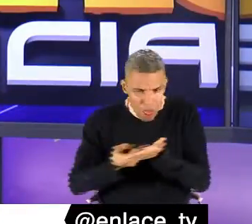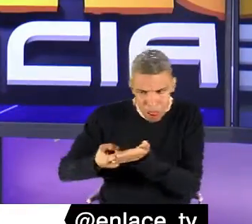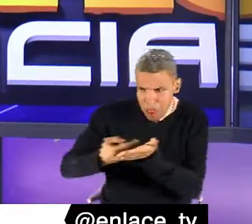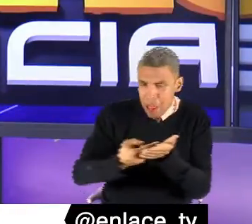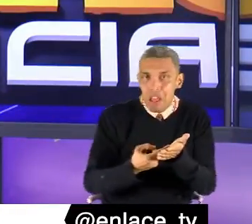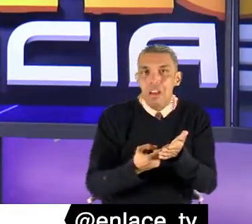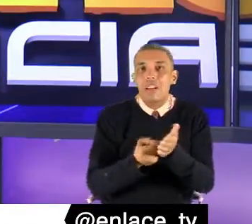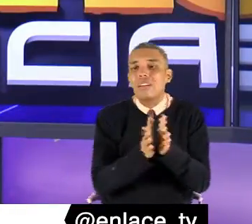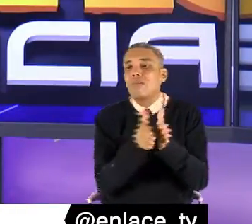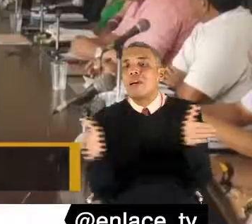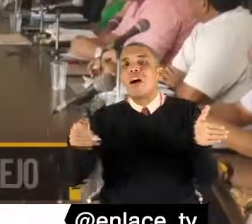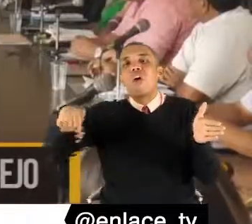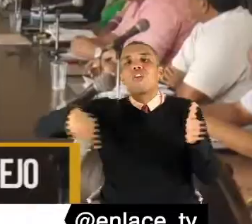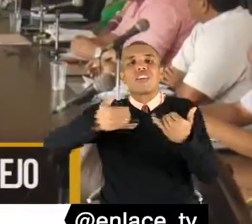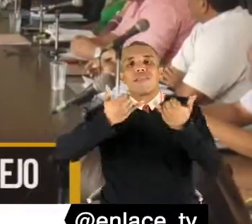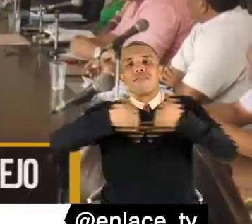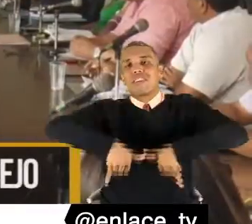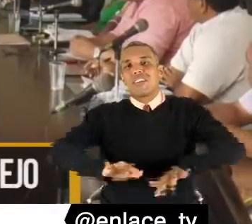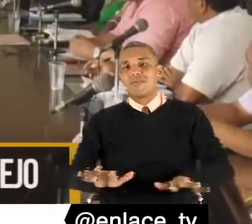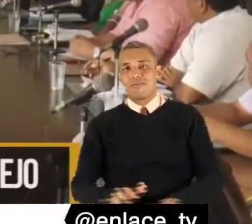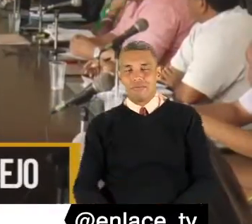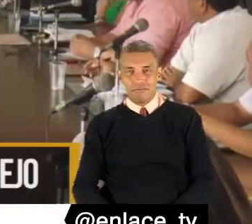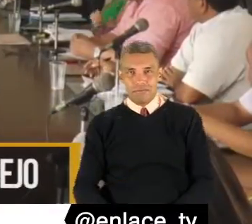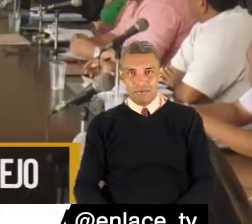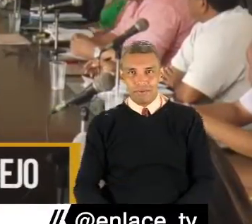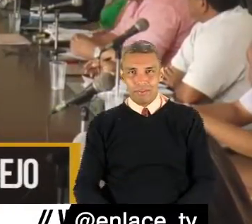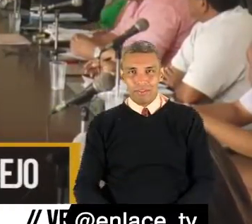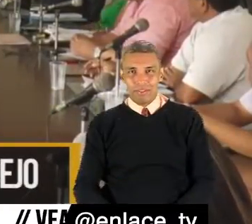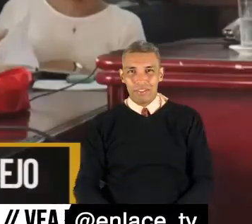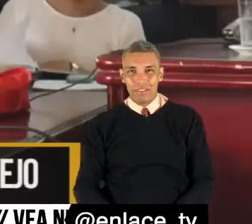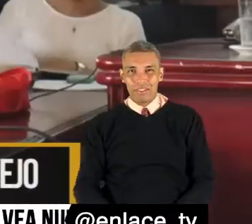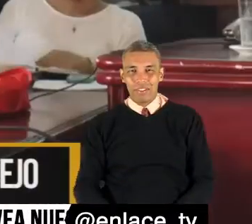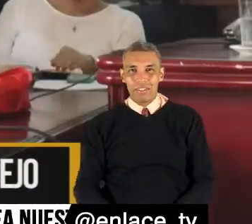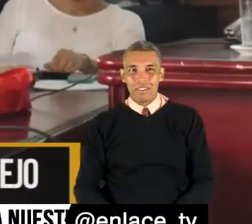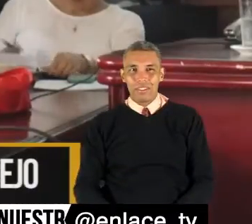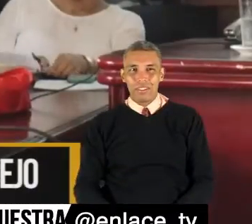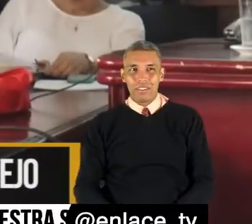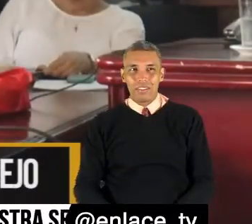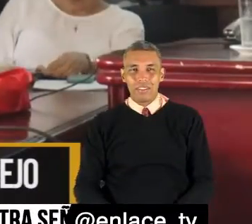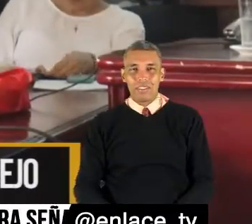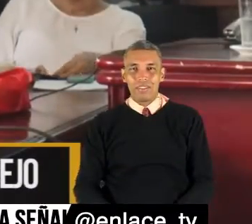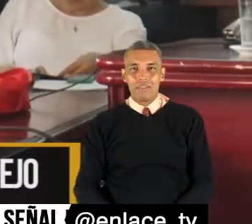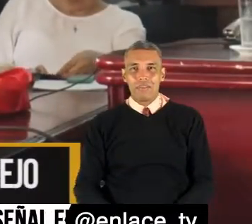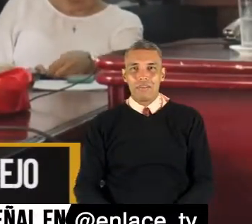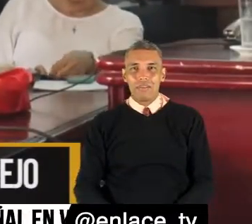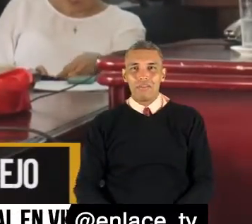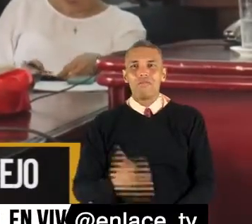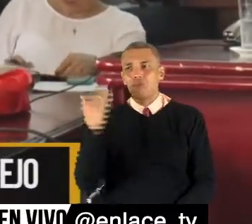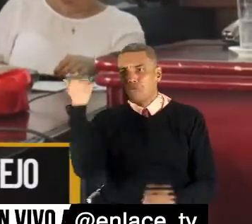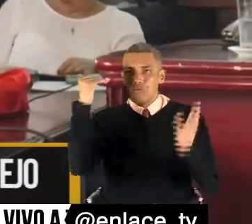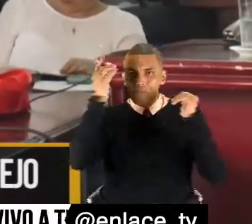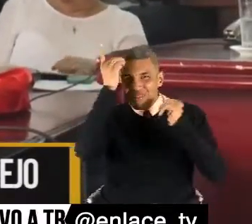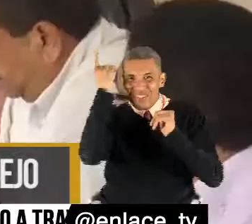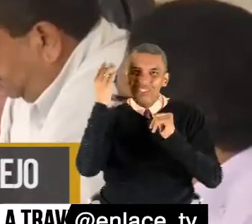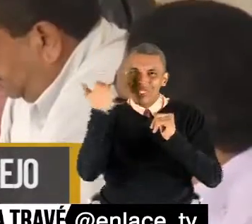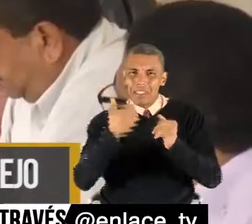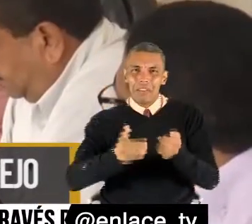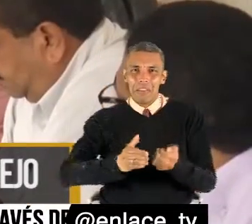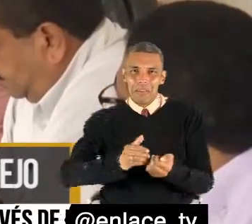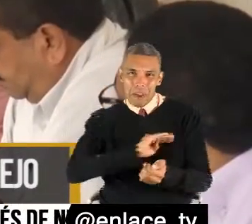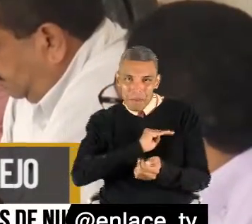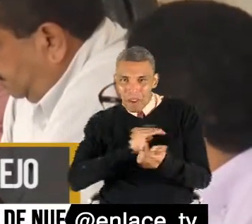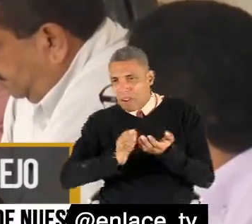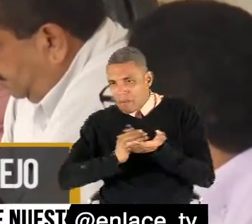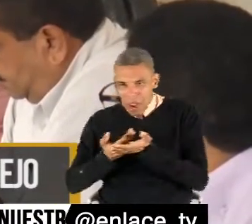2016-2019. Terminó este martes periodo extraordinario de sesiones convocado por el alcalde municipal Darío Echeverri Serrano para tramitar, entre otros proyectos, el